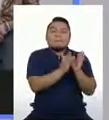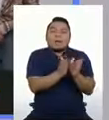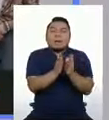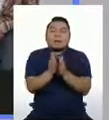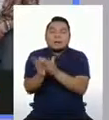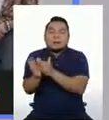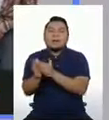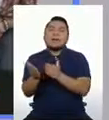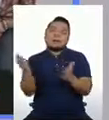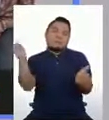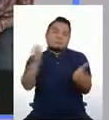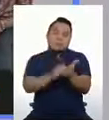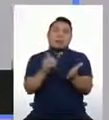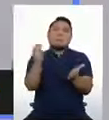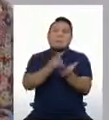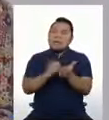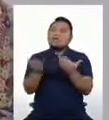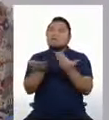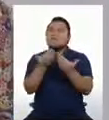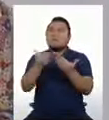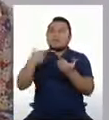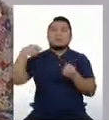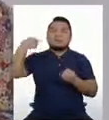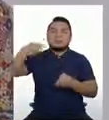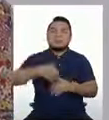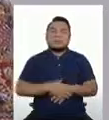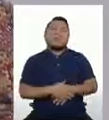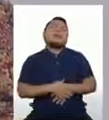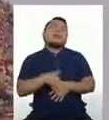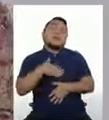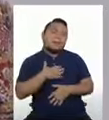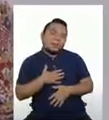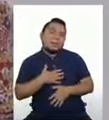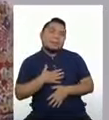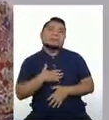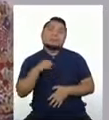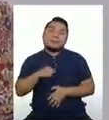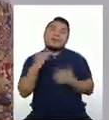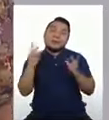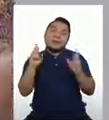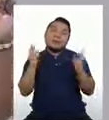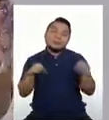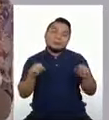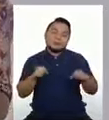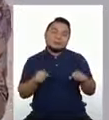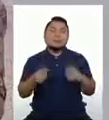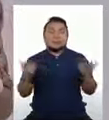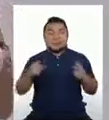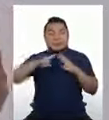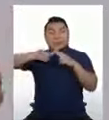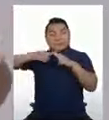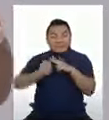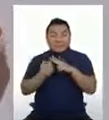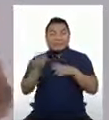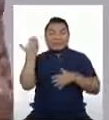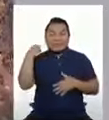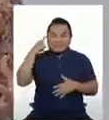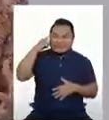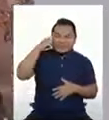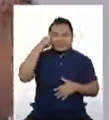planificación se hará cada vez más y más fácil. Eso espero, profesora. Al inicio me pareció